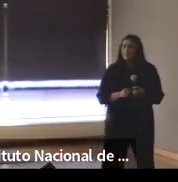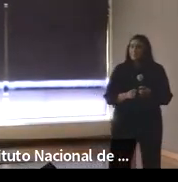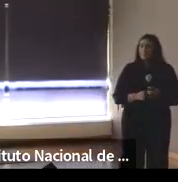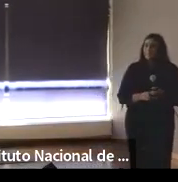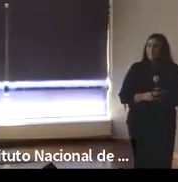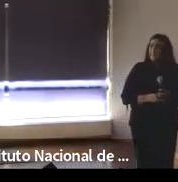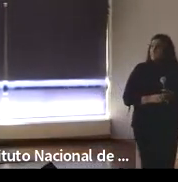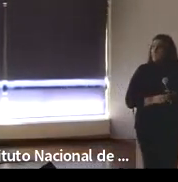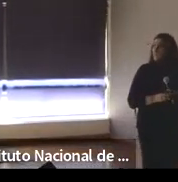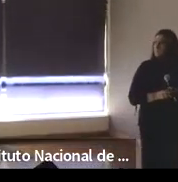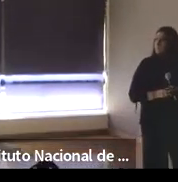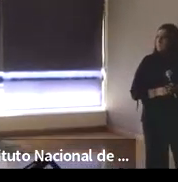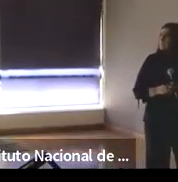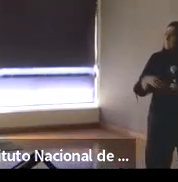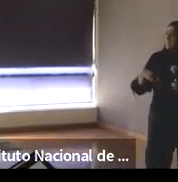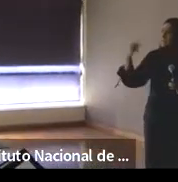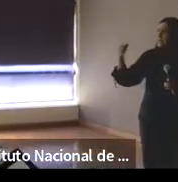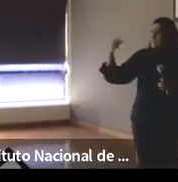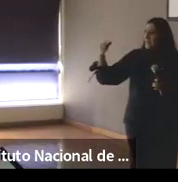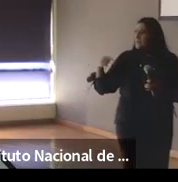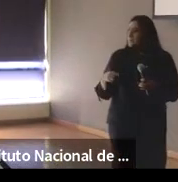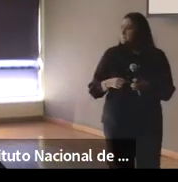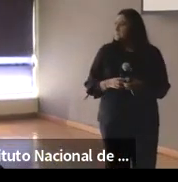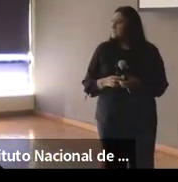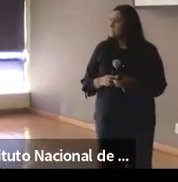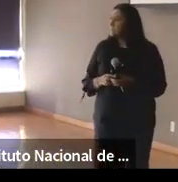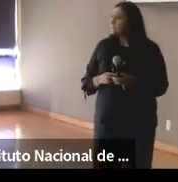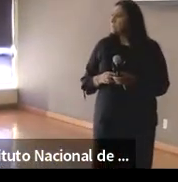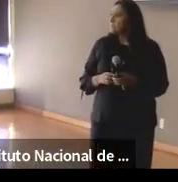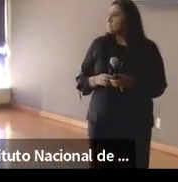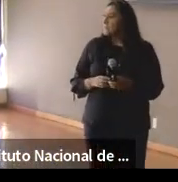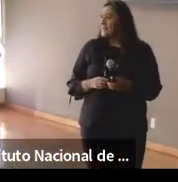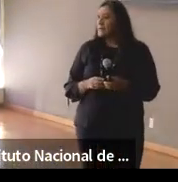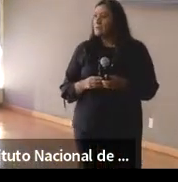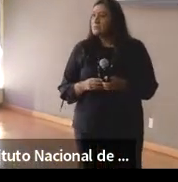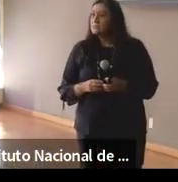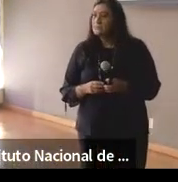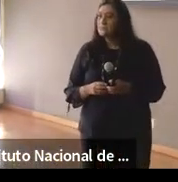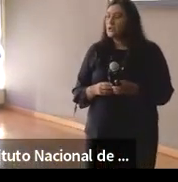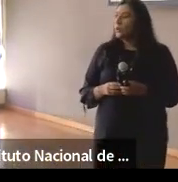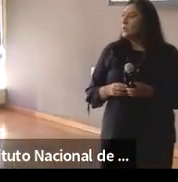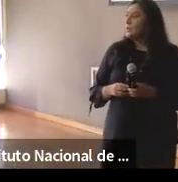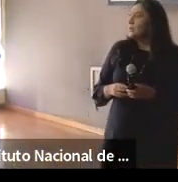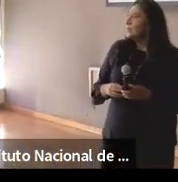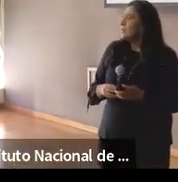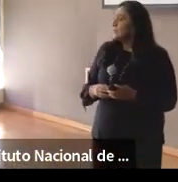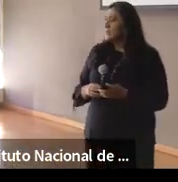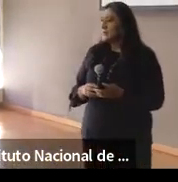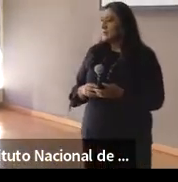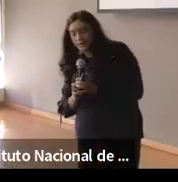pandemia No qué hicieron para Aarón pararon No